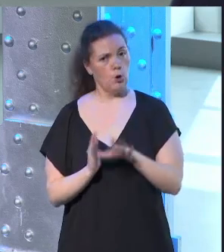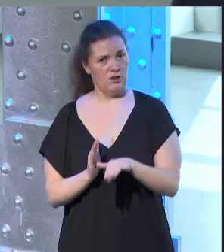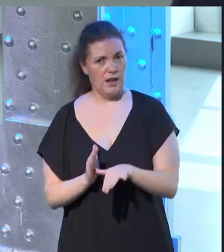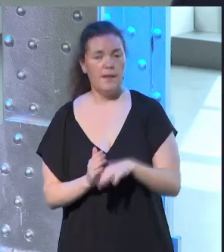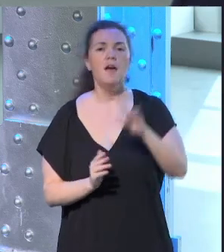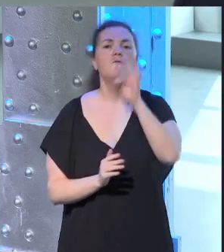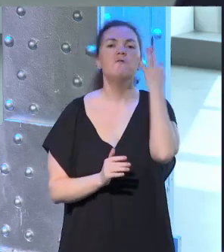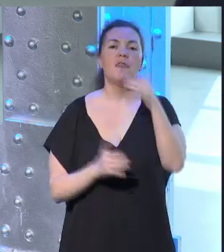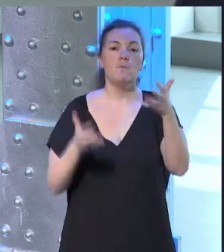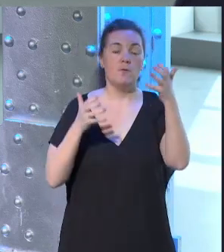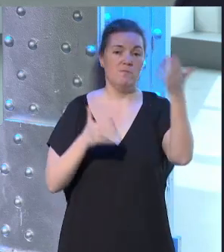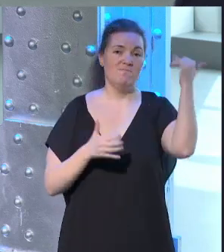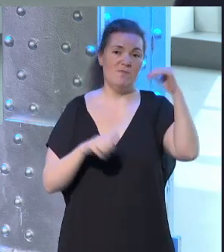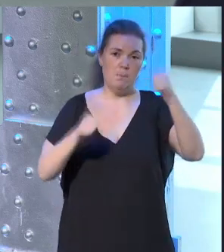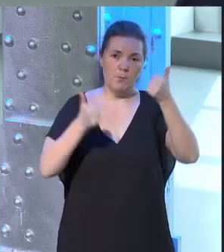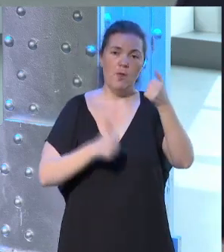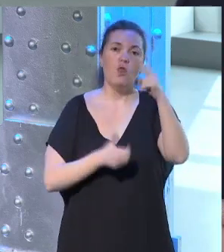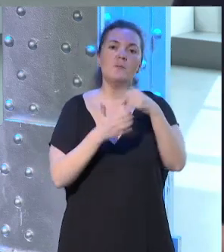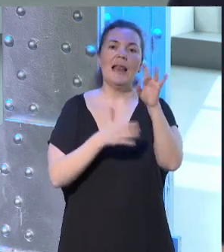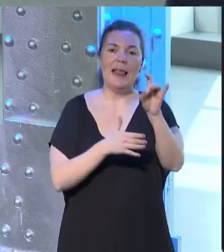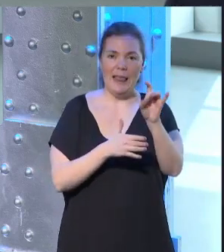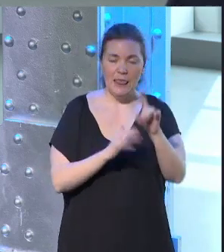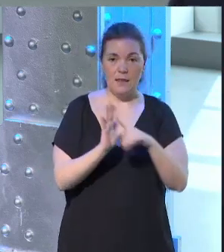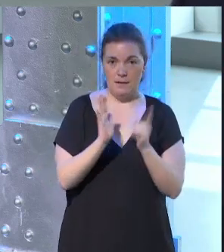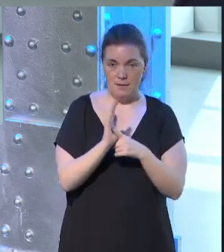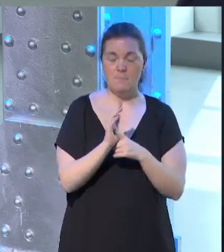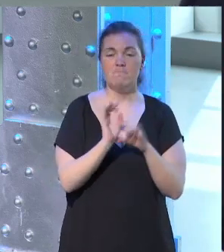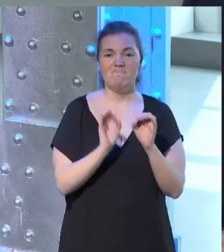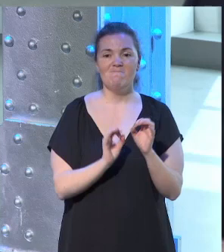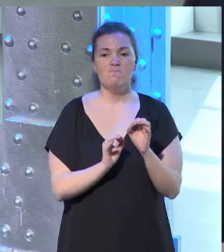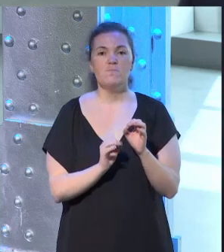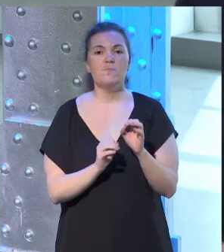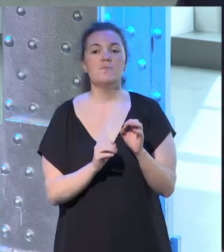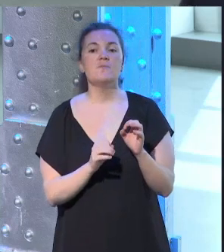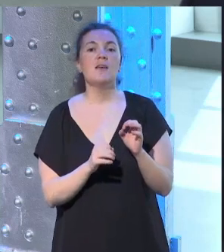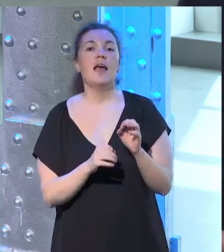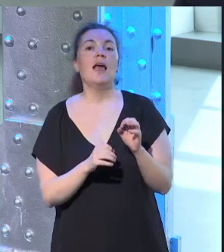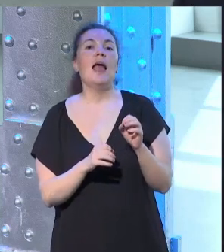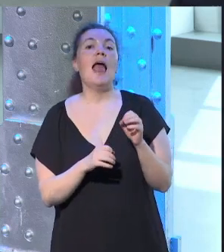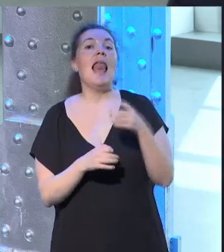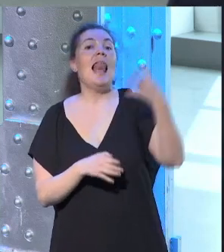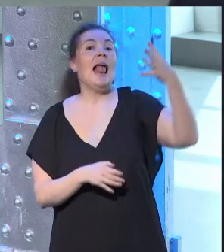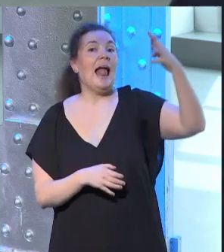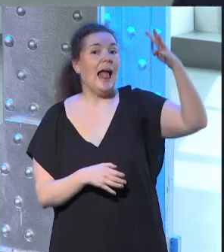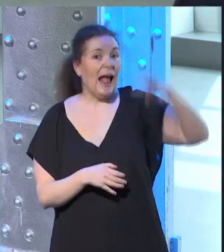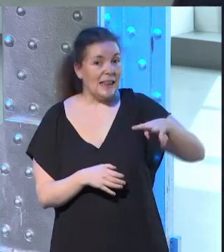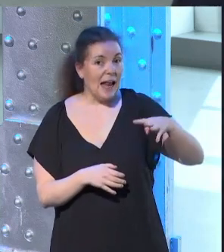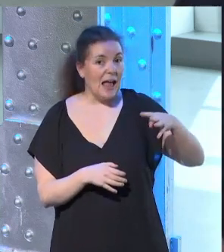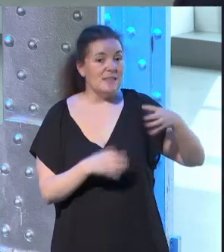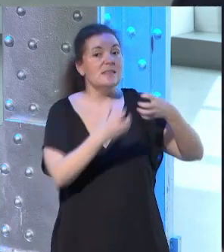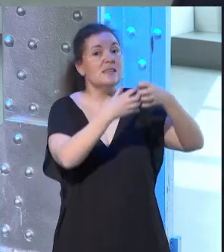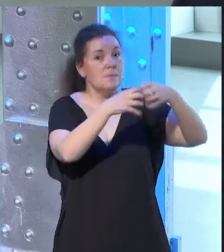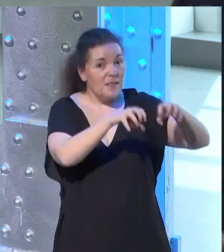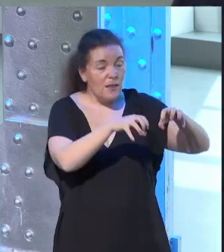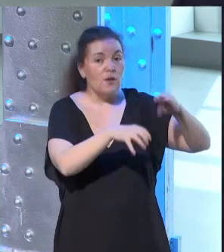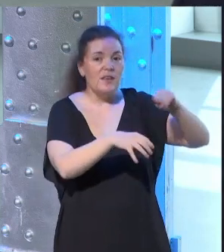Francia la aprobó en 2015, después de un acuerdo nacional 2009, la ley Granel. El dividido Parlamento catalán ha aprobado ya una ley